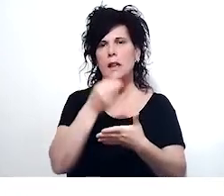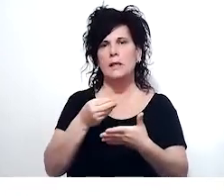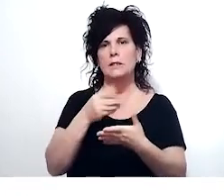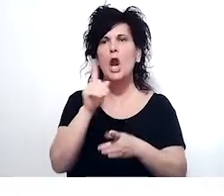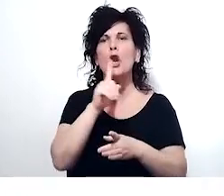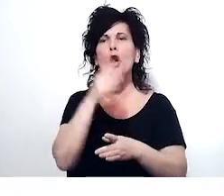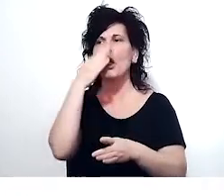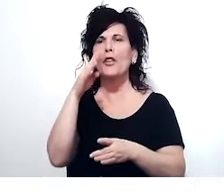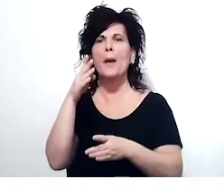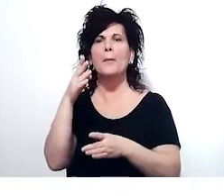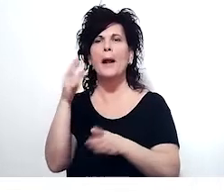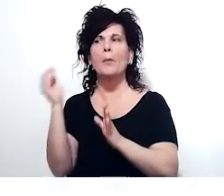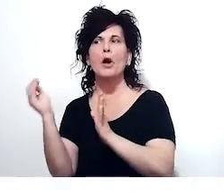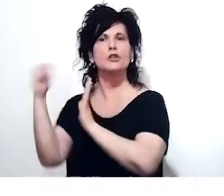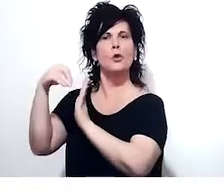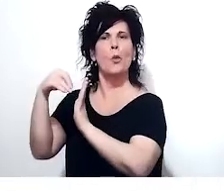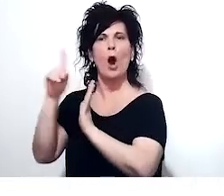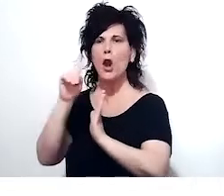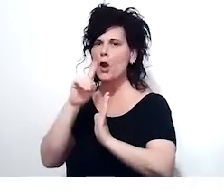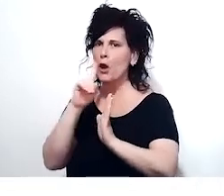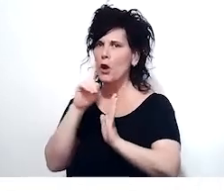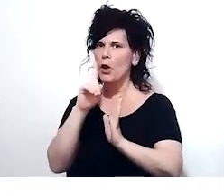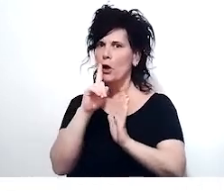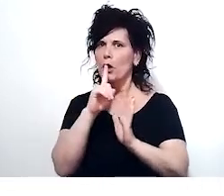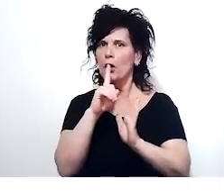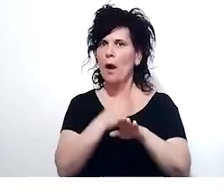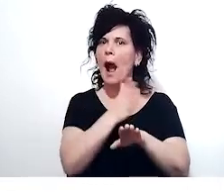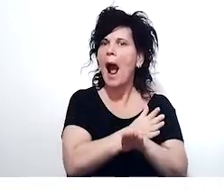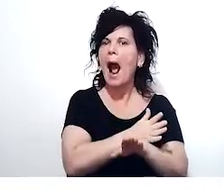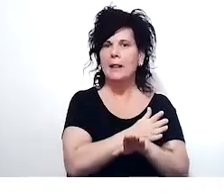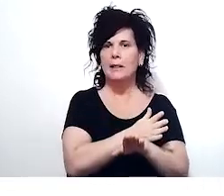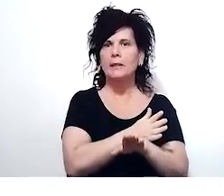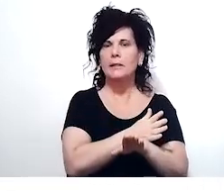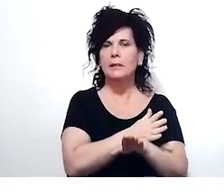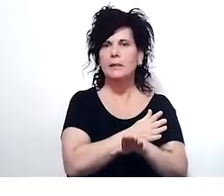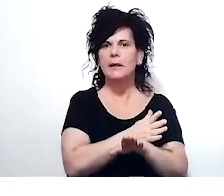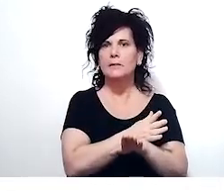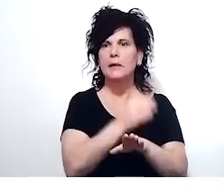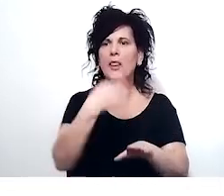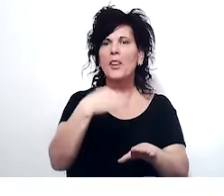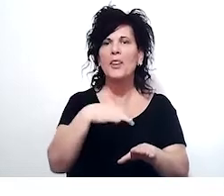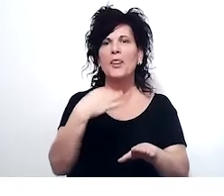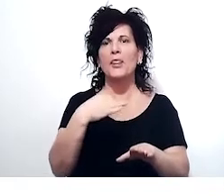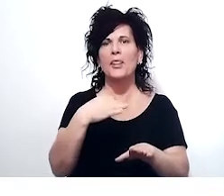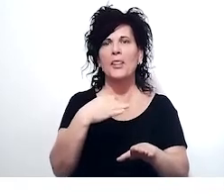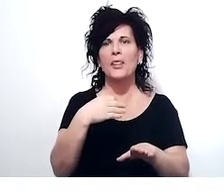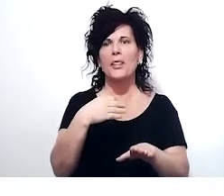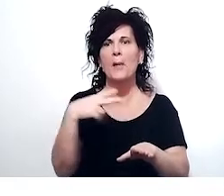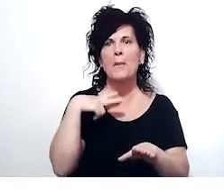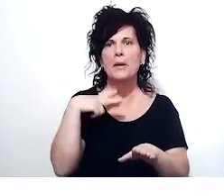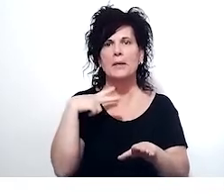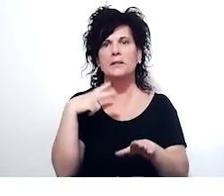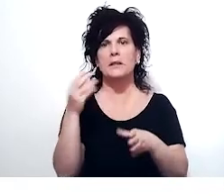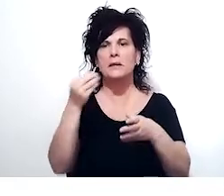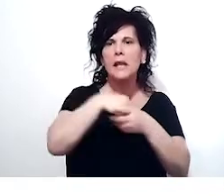emparche cuando ya está todo listo, sino que lo tiene que tener previsto antes, y también tiene que evaluar